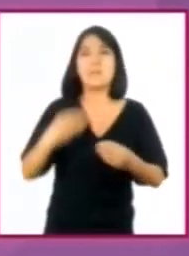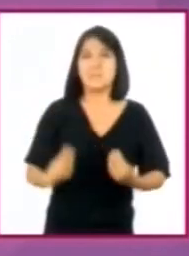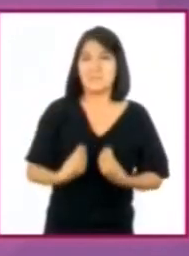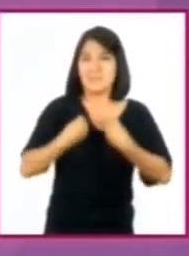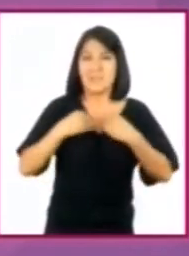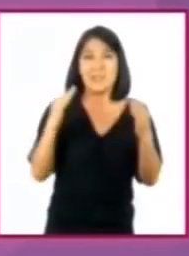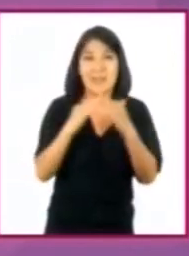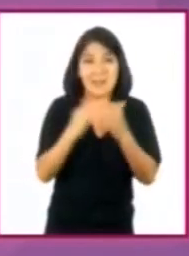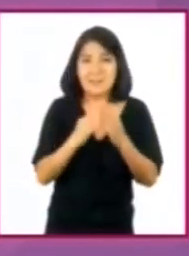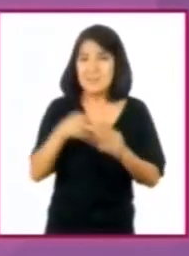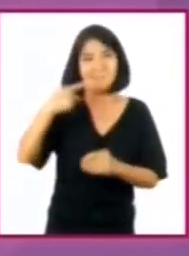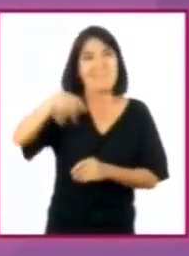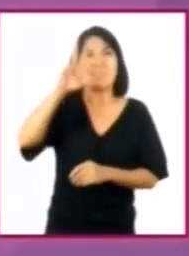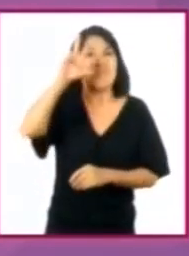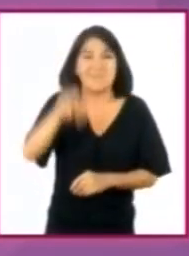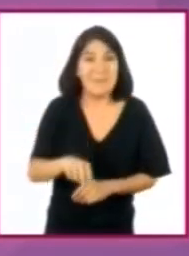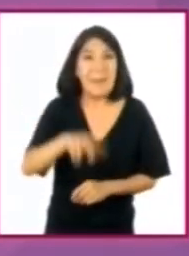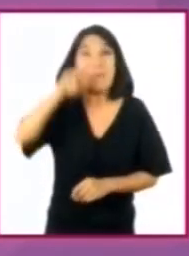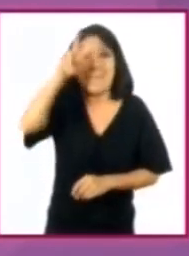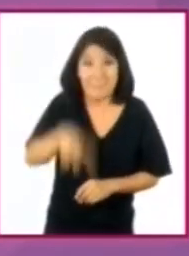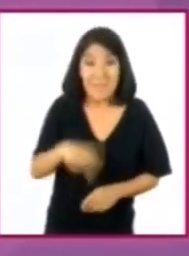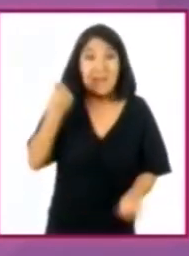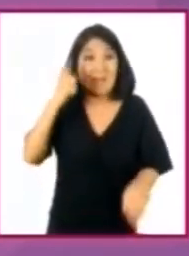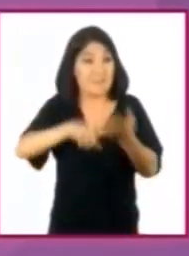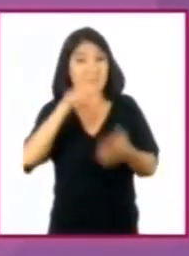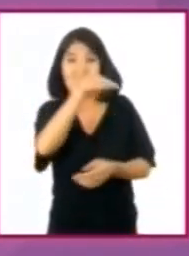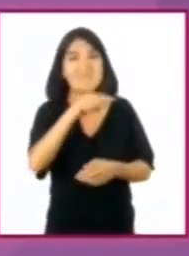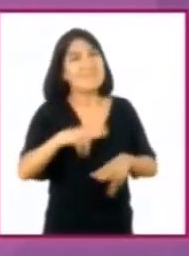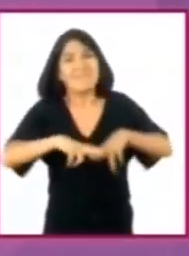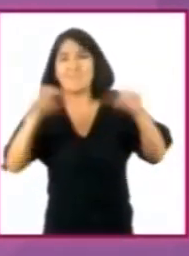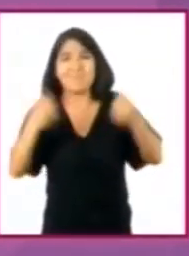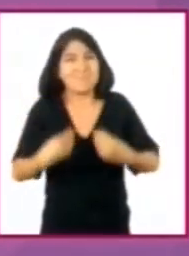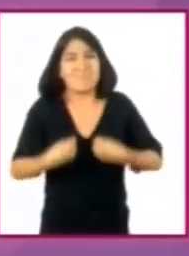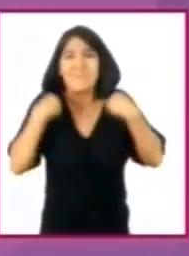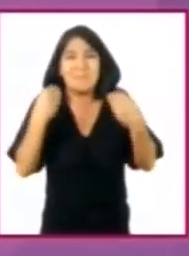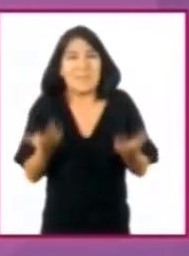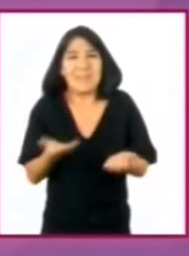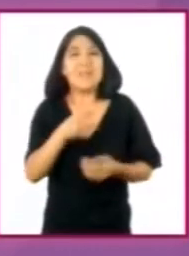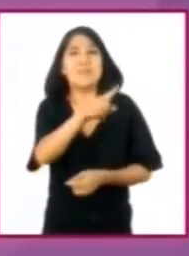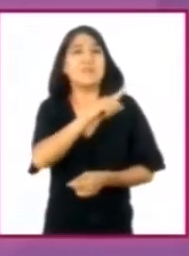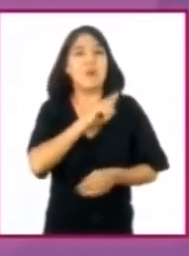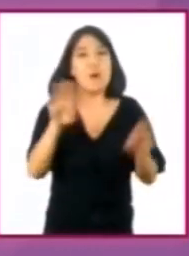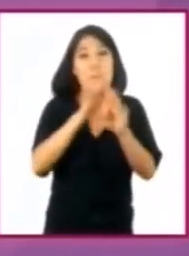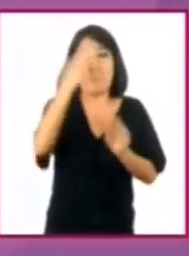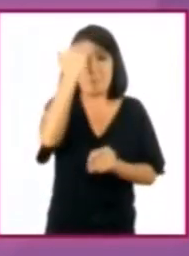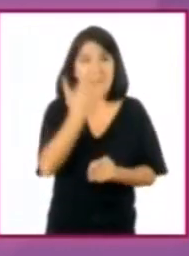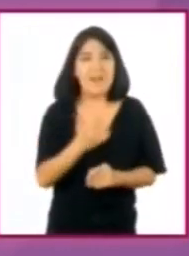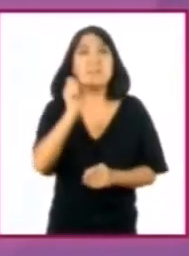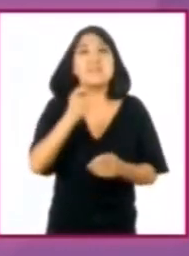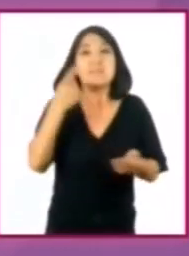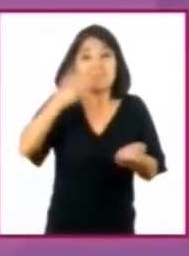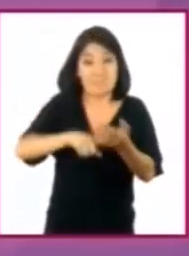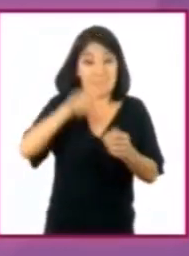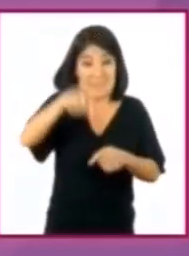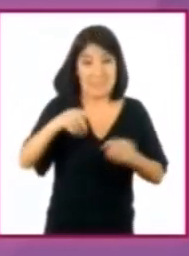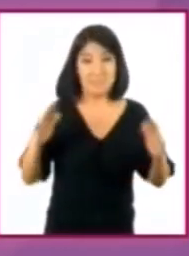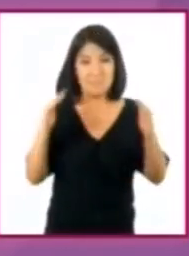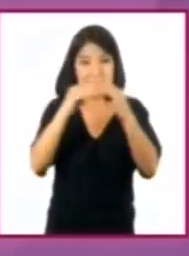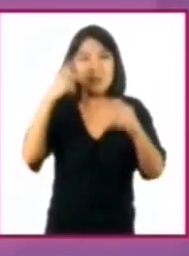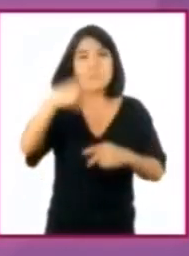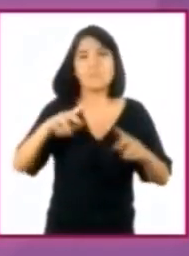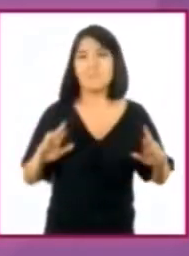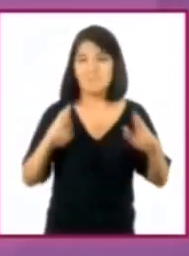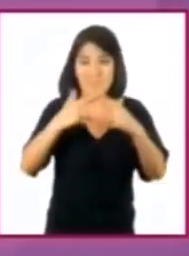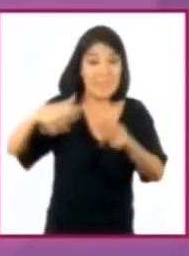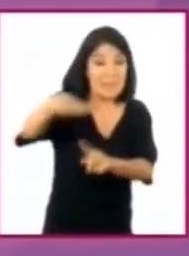Pero no, en realidad nadie vivía ahí. La mayoría de los mayas vivía alrededor del centro ceremonial y